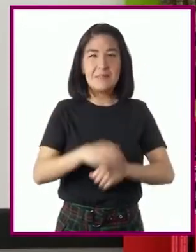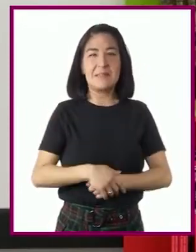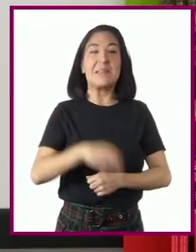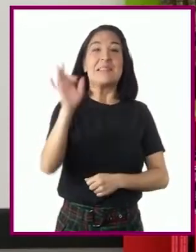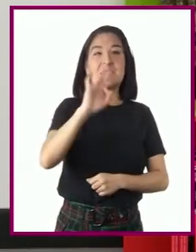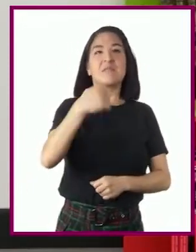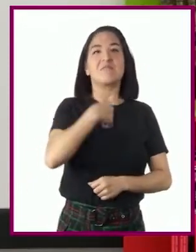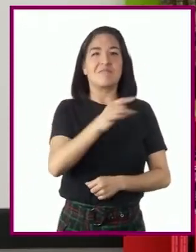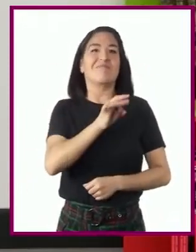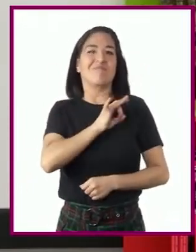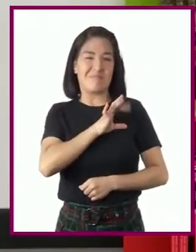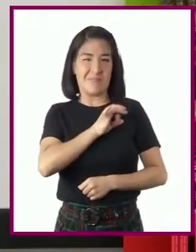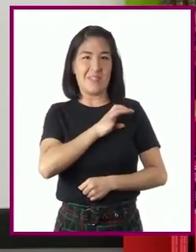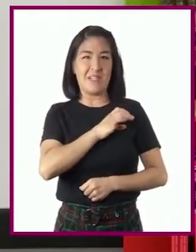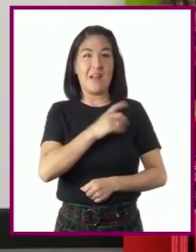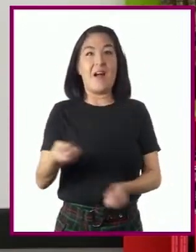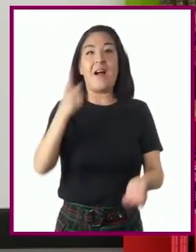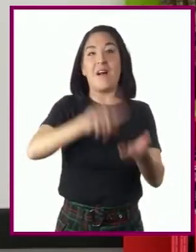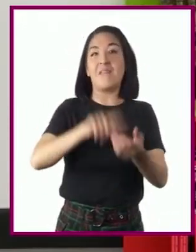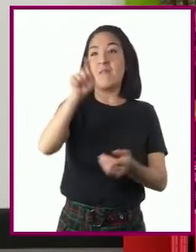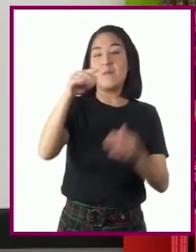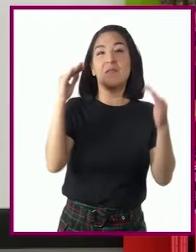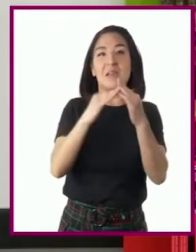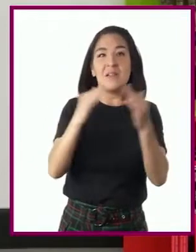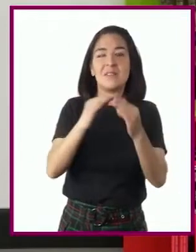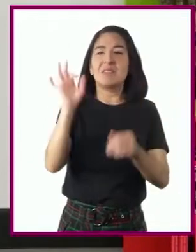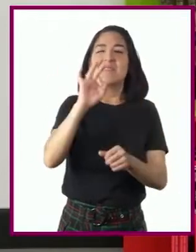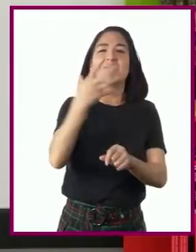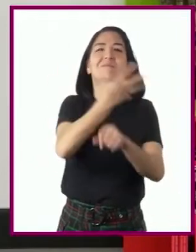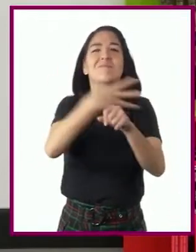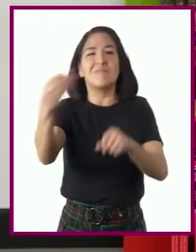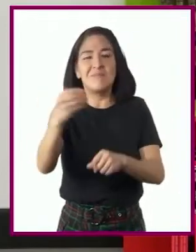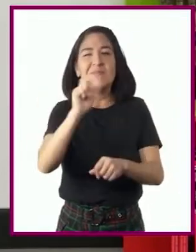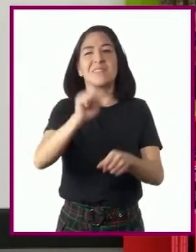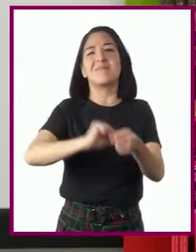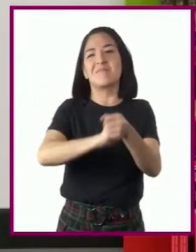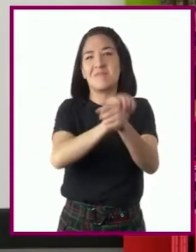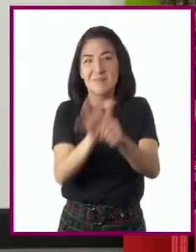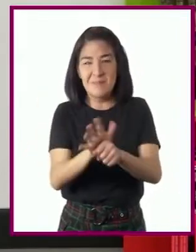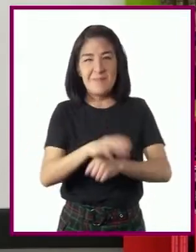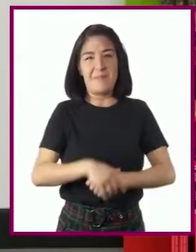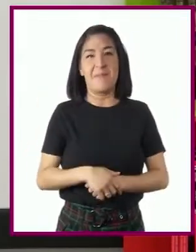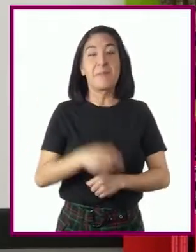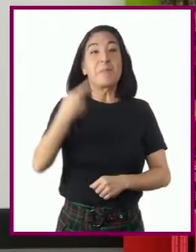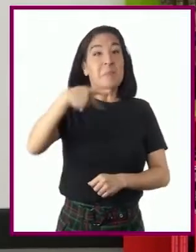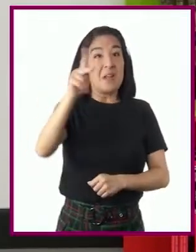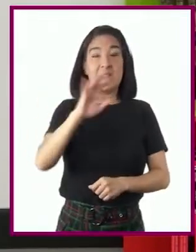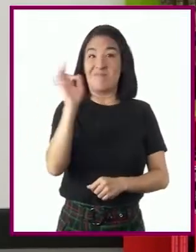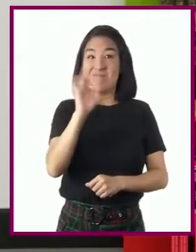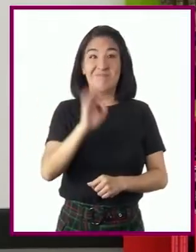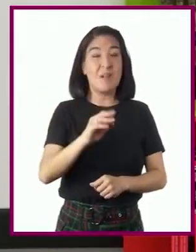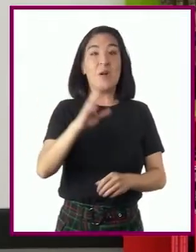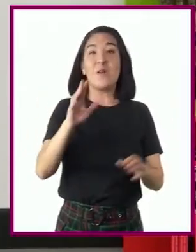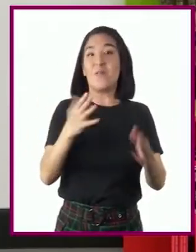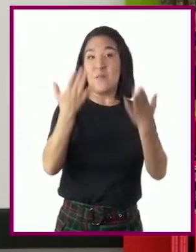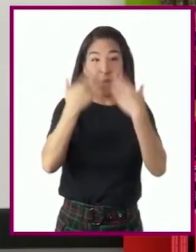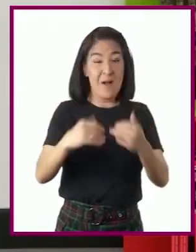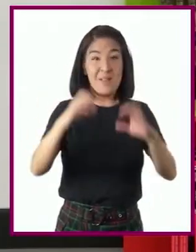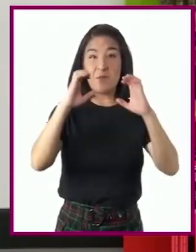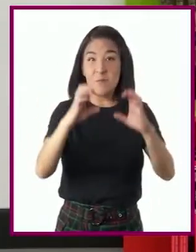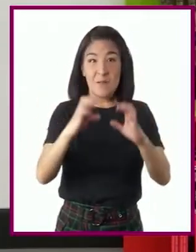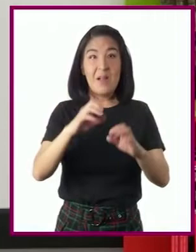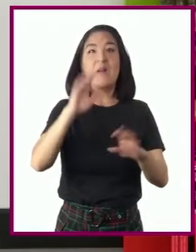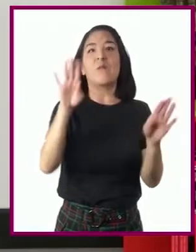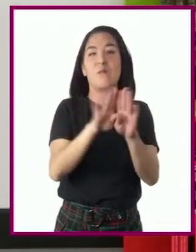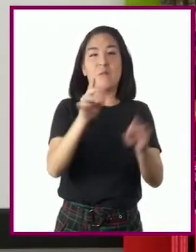miedo de que alguien en casa enferme de COVID-19, pero si aún así no nos cuidamos siguiendo las medidas de